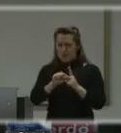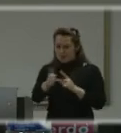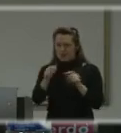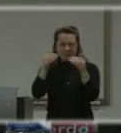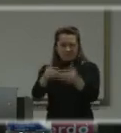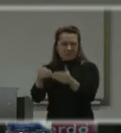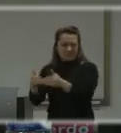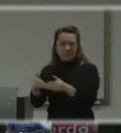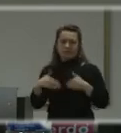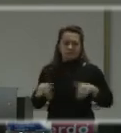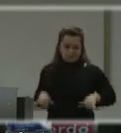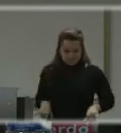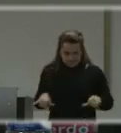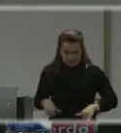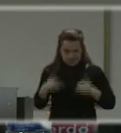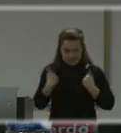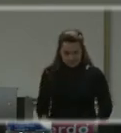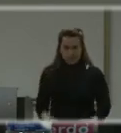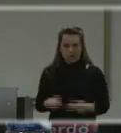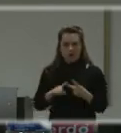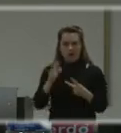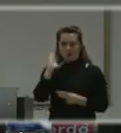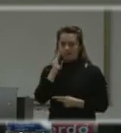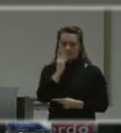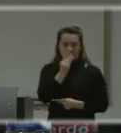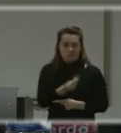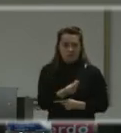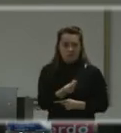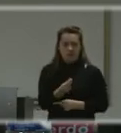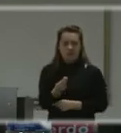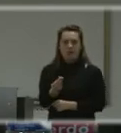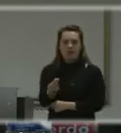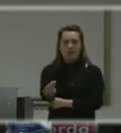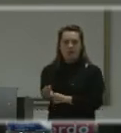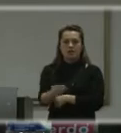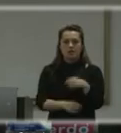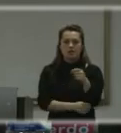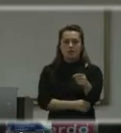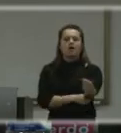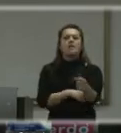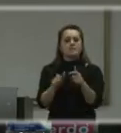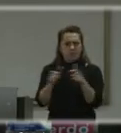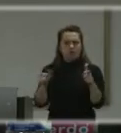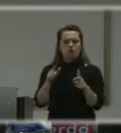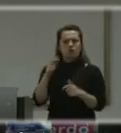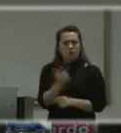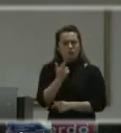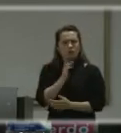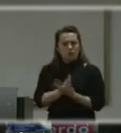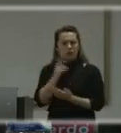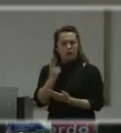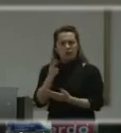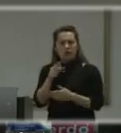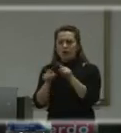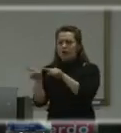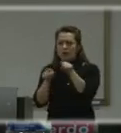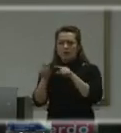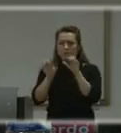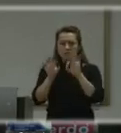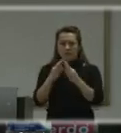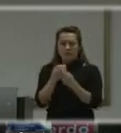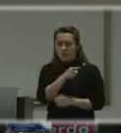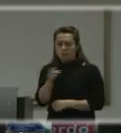como discapacidad física o sensorial, por ejemplo, la mayor frecuencia de la composición del entorno familiar es que son